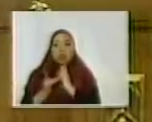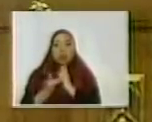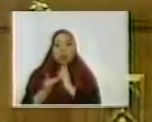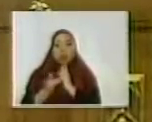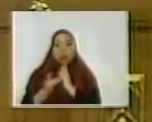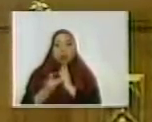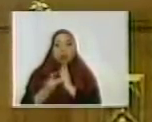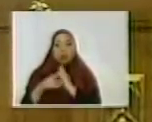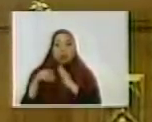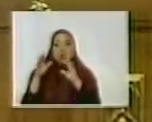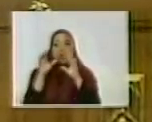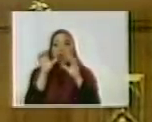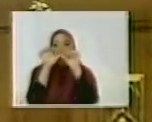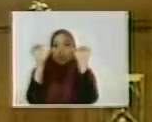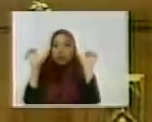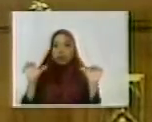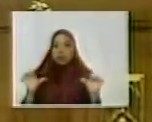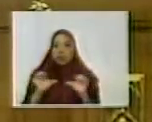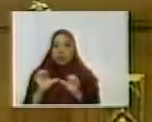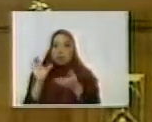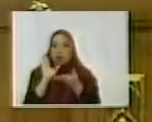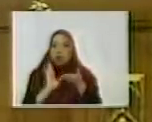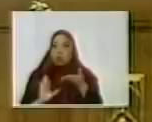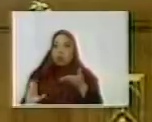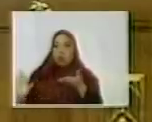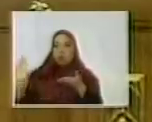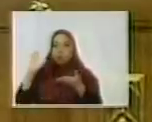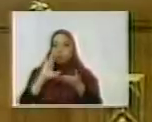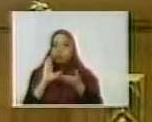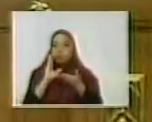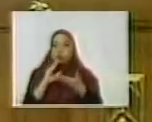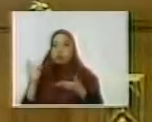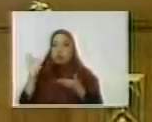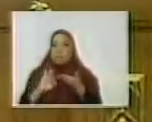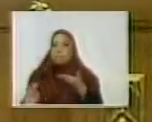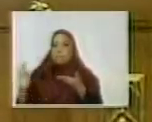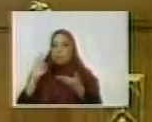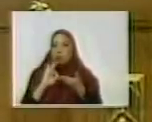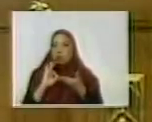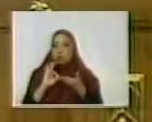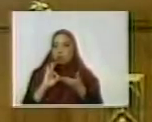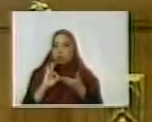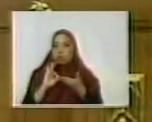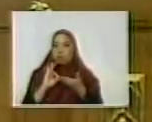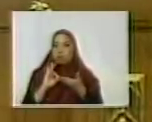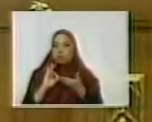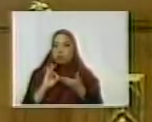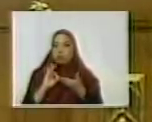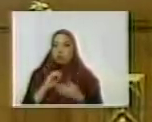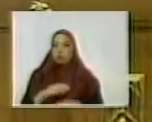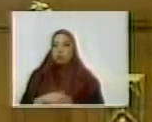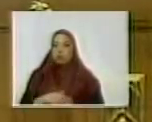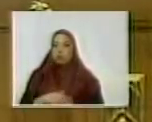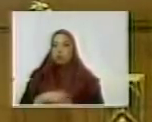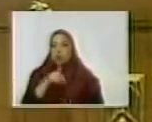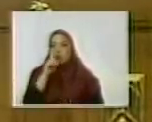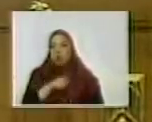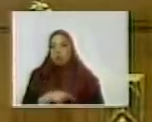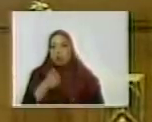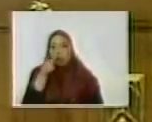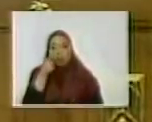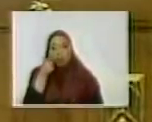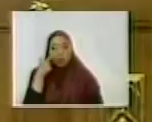de criptoactivos. De manera que vamos a ser pioneros y además testigos